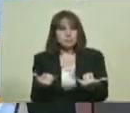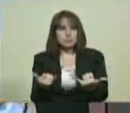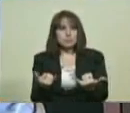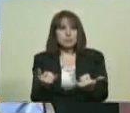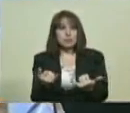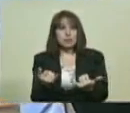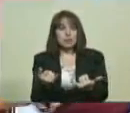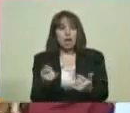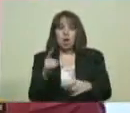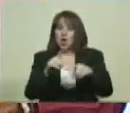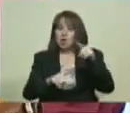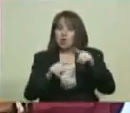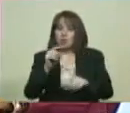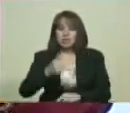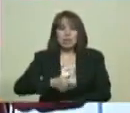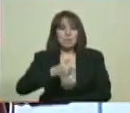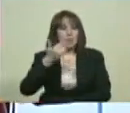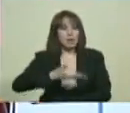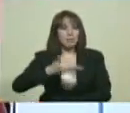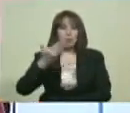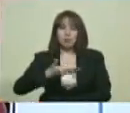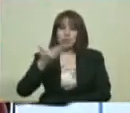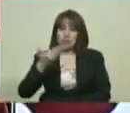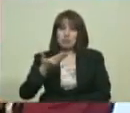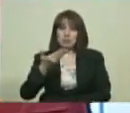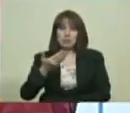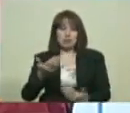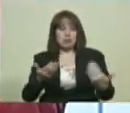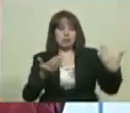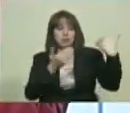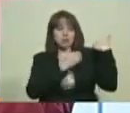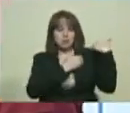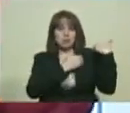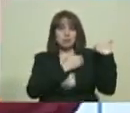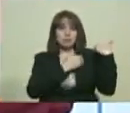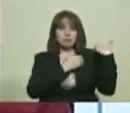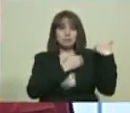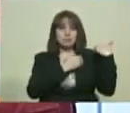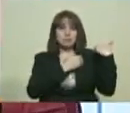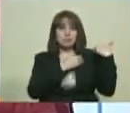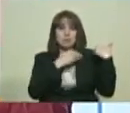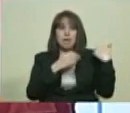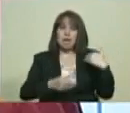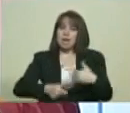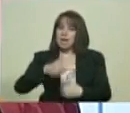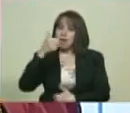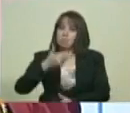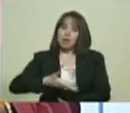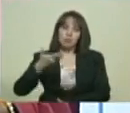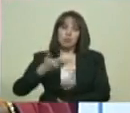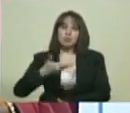tareas más grandes. Lo que nos toca es más grande, es más importante.